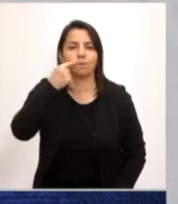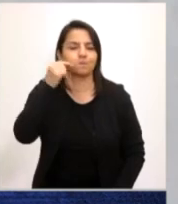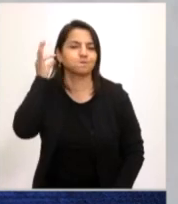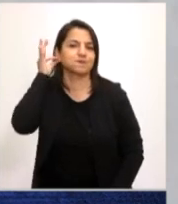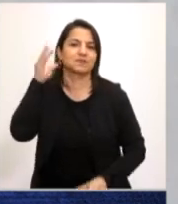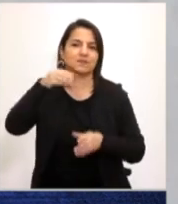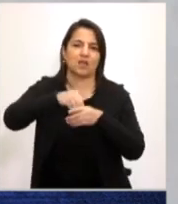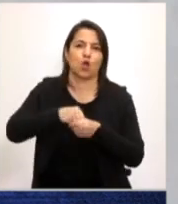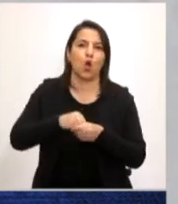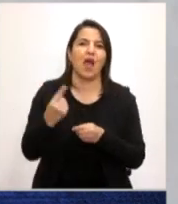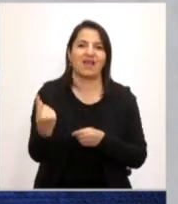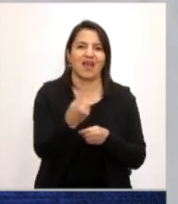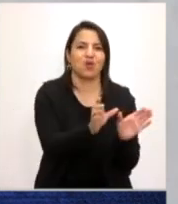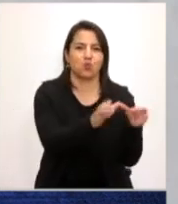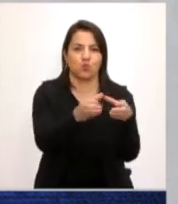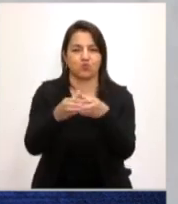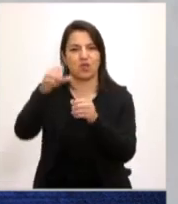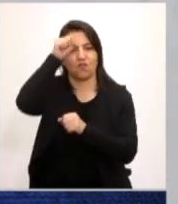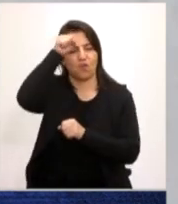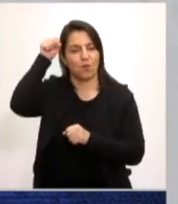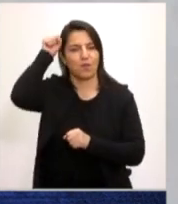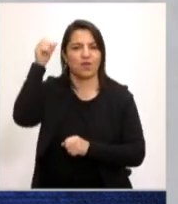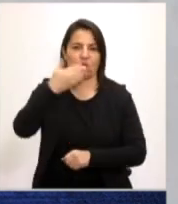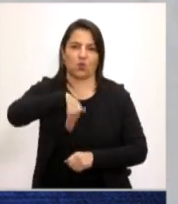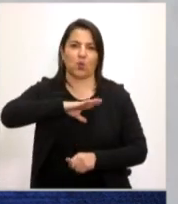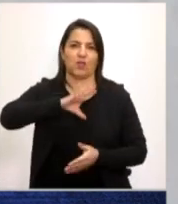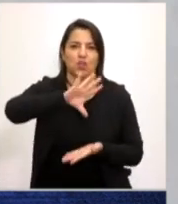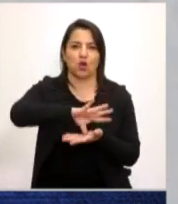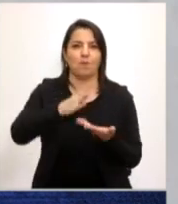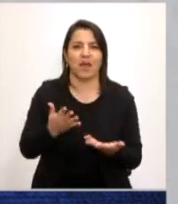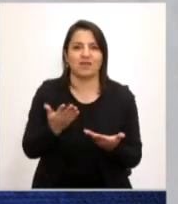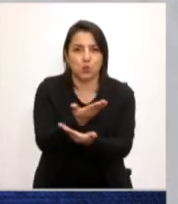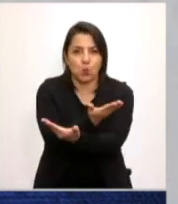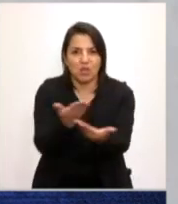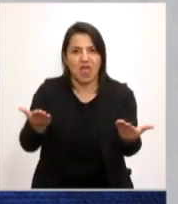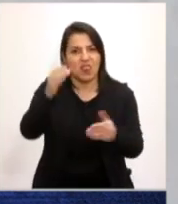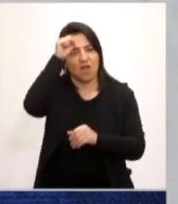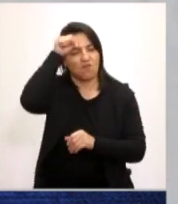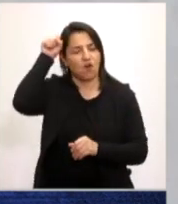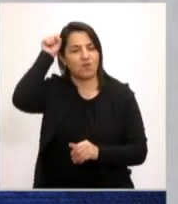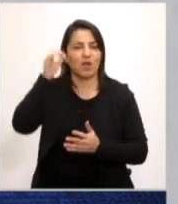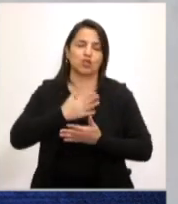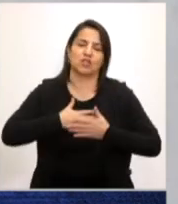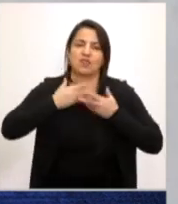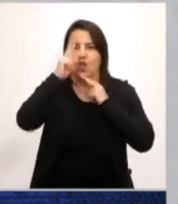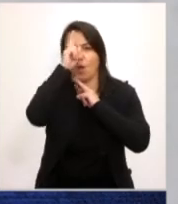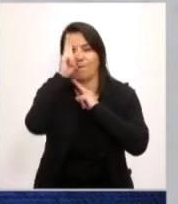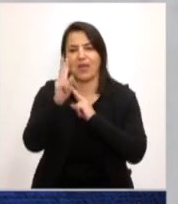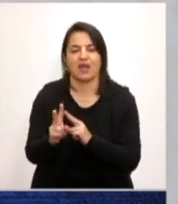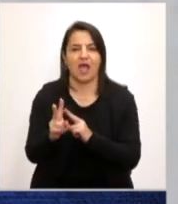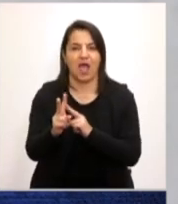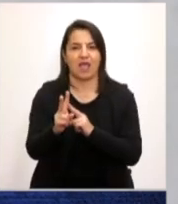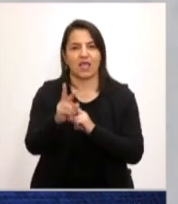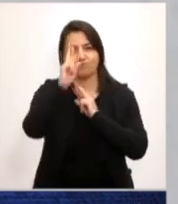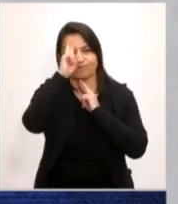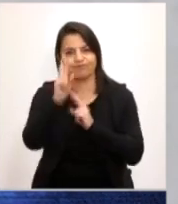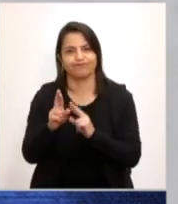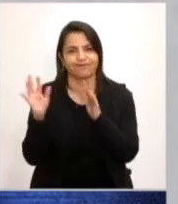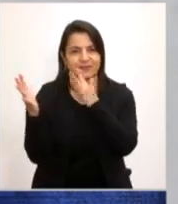cada cuerpo y compañía de bomberos de nuestro país. Vaya para ustedes nuestro más sentido homenaje y